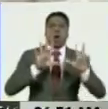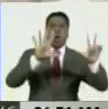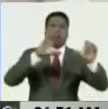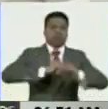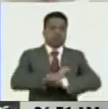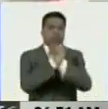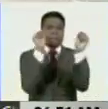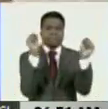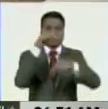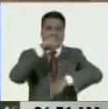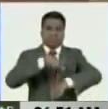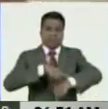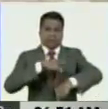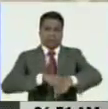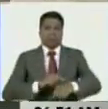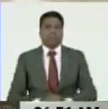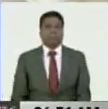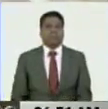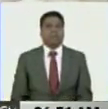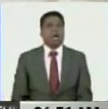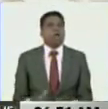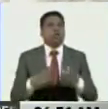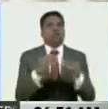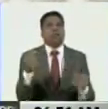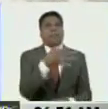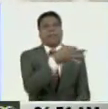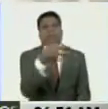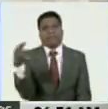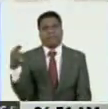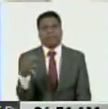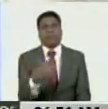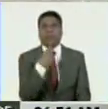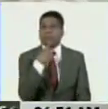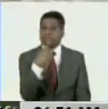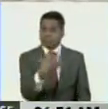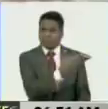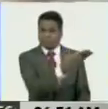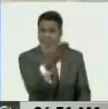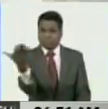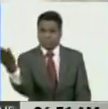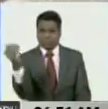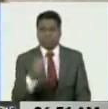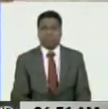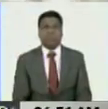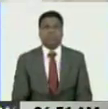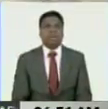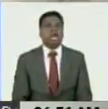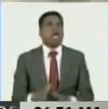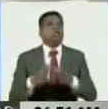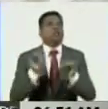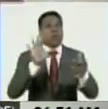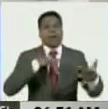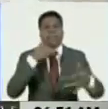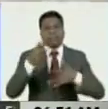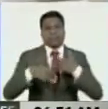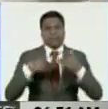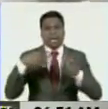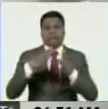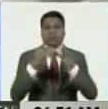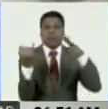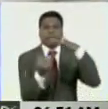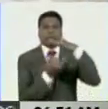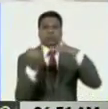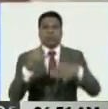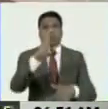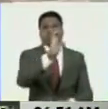mañana. Todo ha sido perfecto. Queremos destacar públicamente la actitud institucional de los funcionarios del